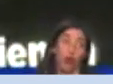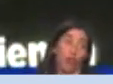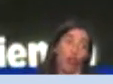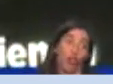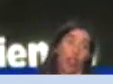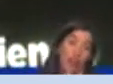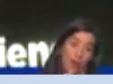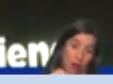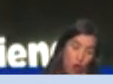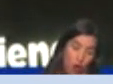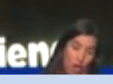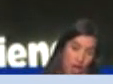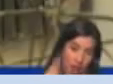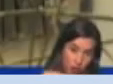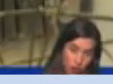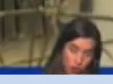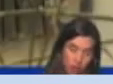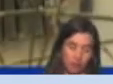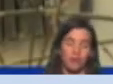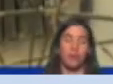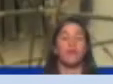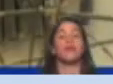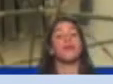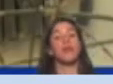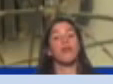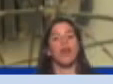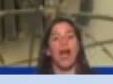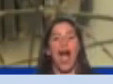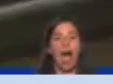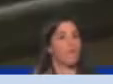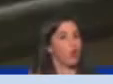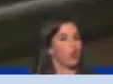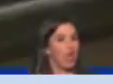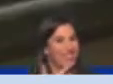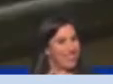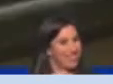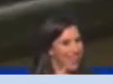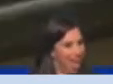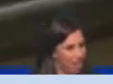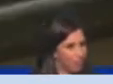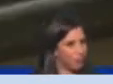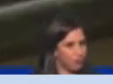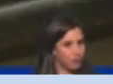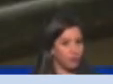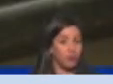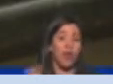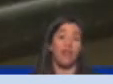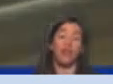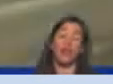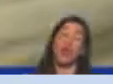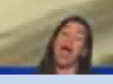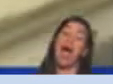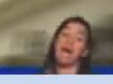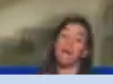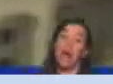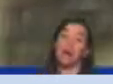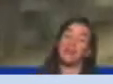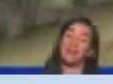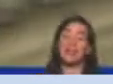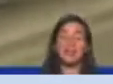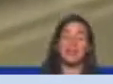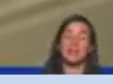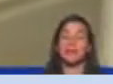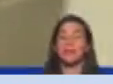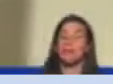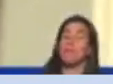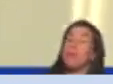uno de los que más apoya a la SAD dentro de una AFA que verdaderamente en su mayoría